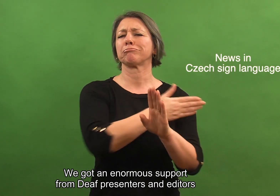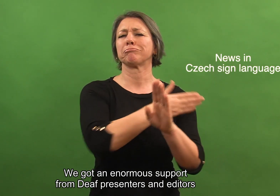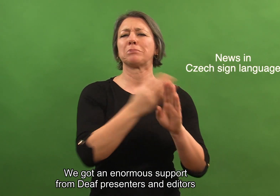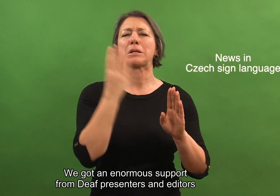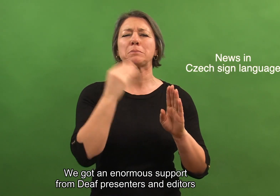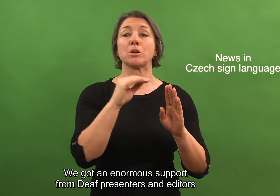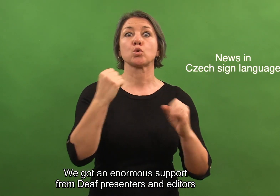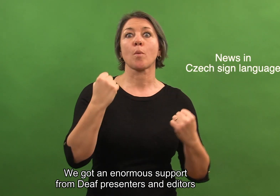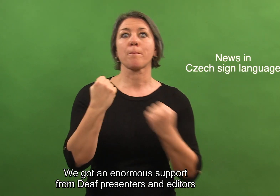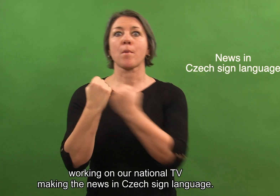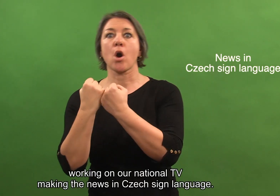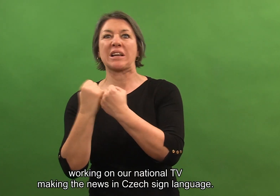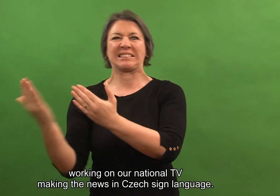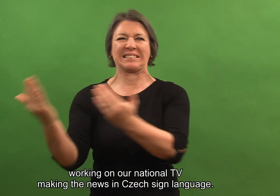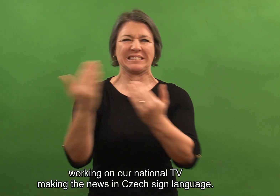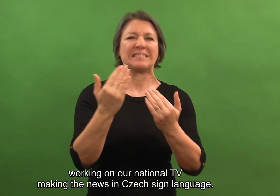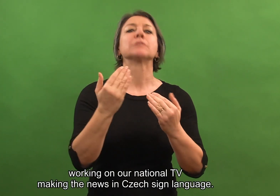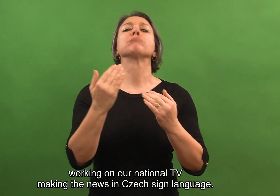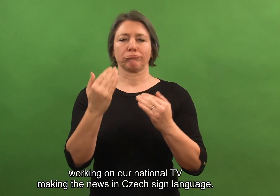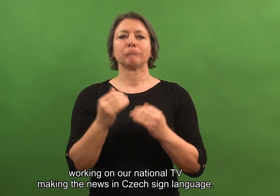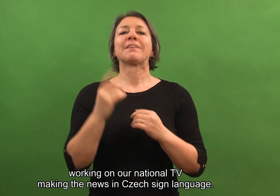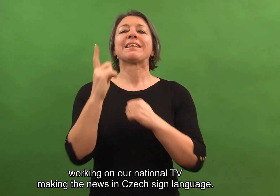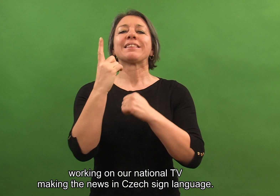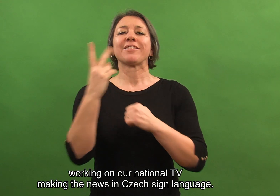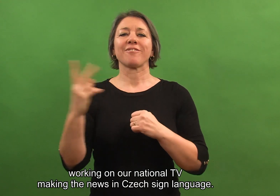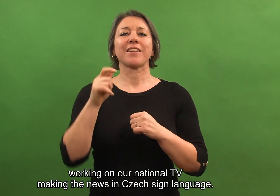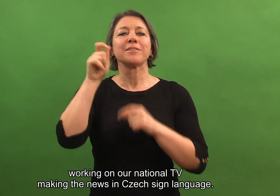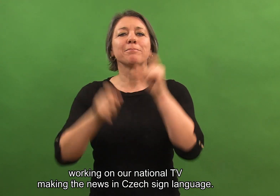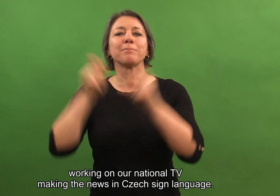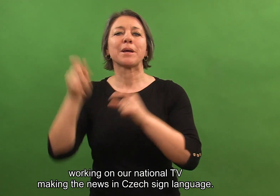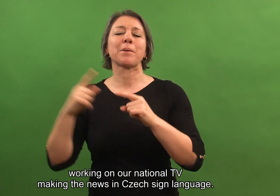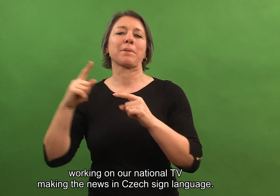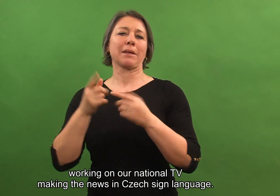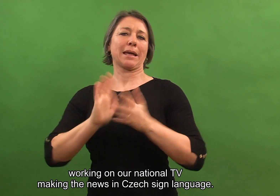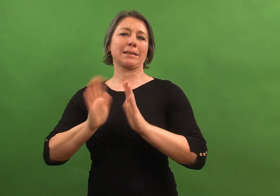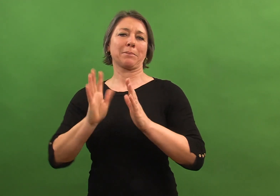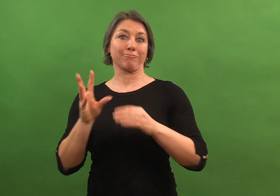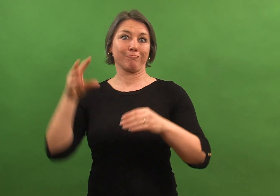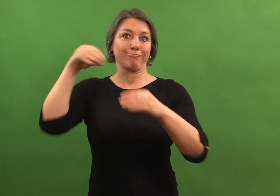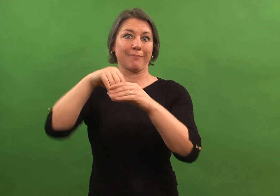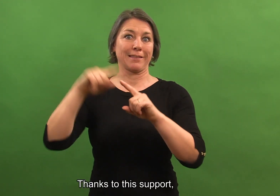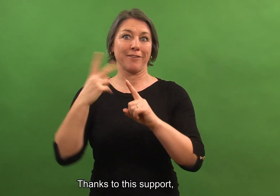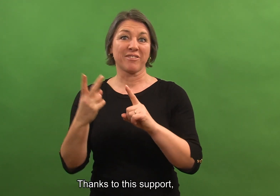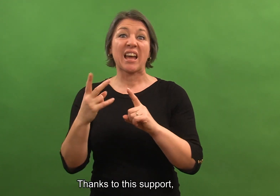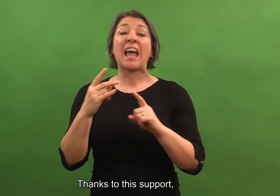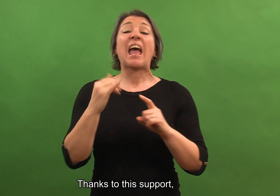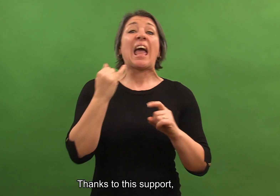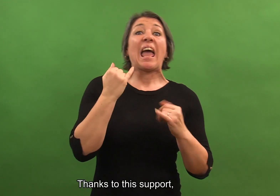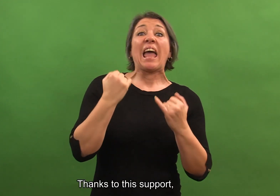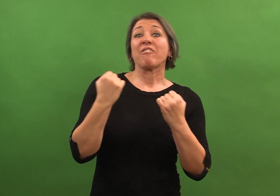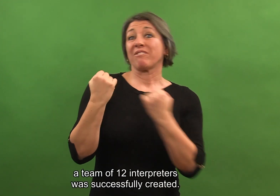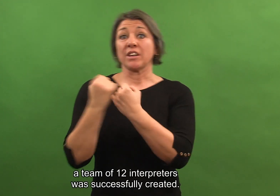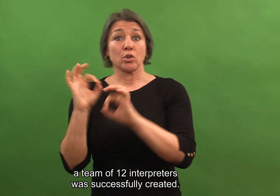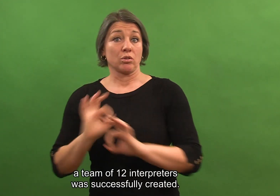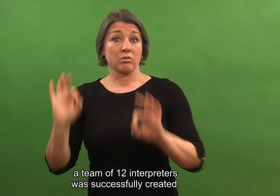podido lograr sin la ayuda de los profesionales sordos. Tuvimos mucha ayuda de los presentadores sordos